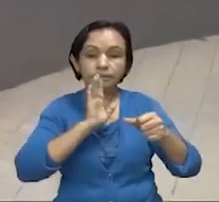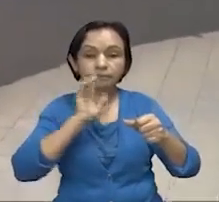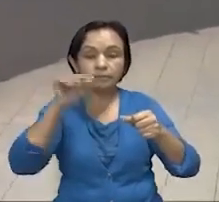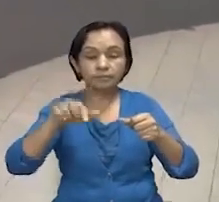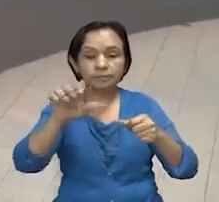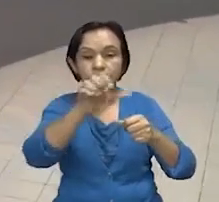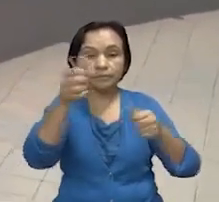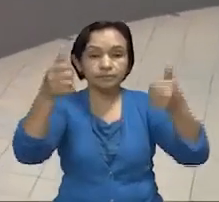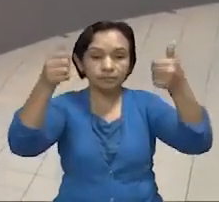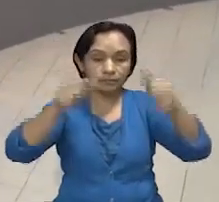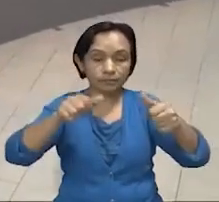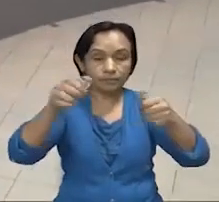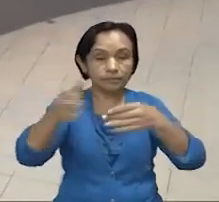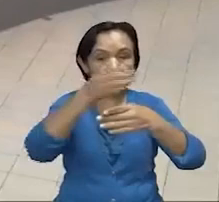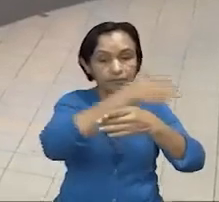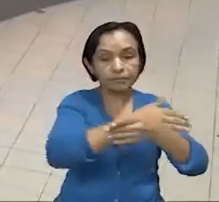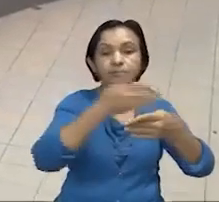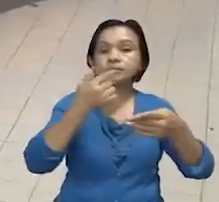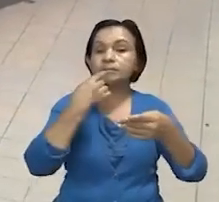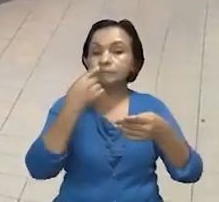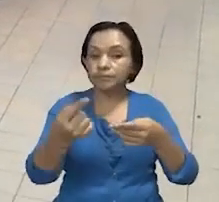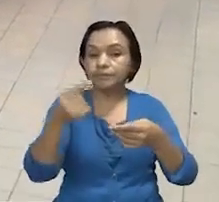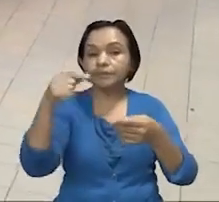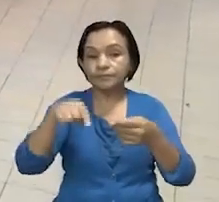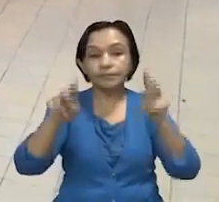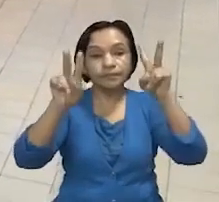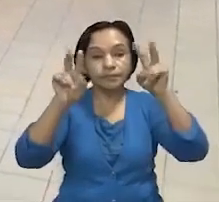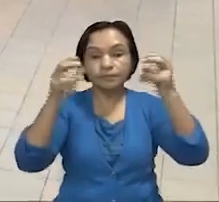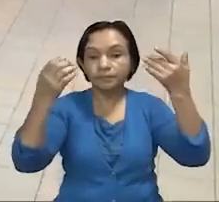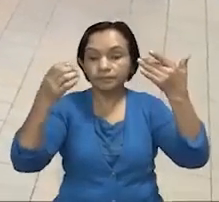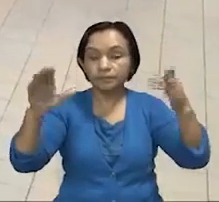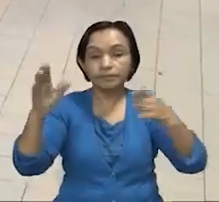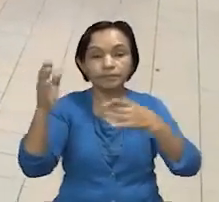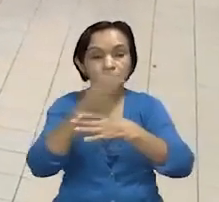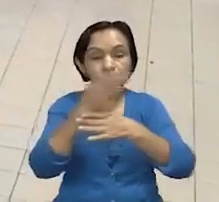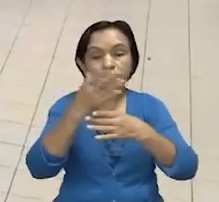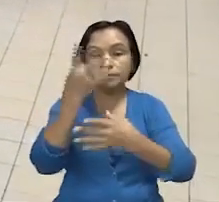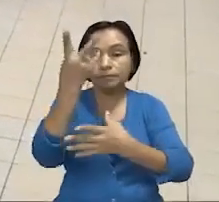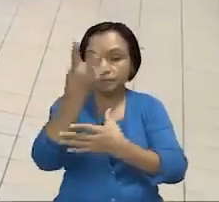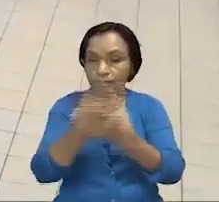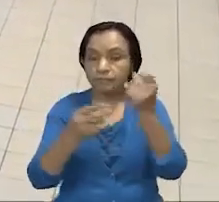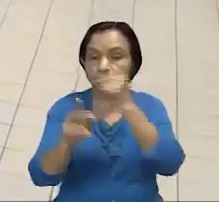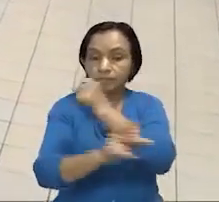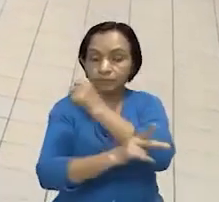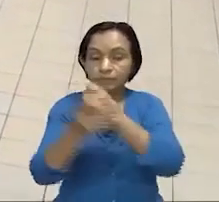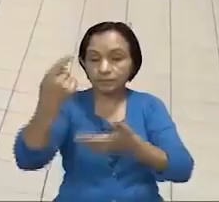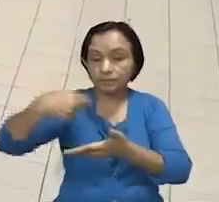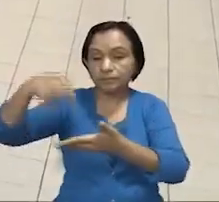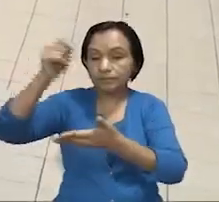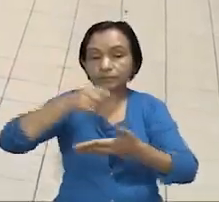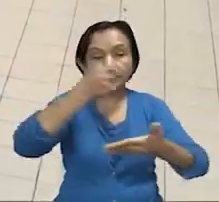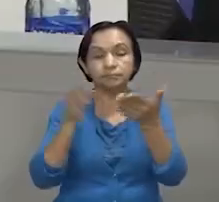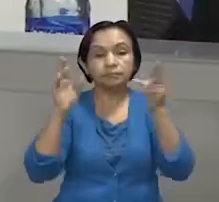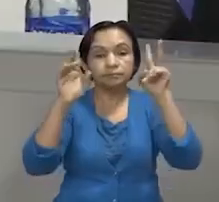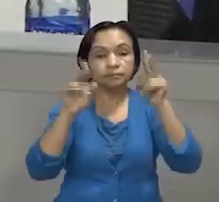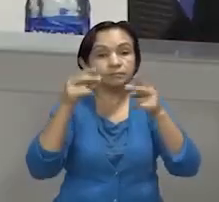crean, fusionan, separan, delimitan, suprimen o modifican el nombre y, en general, organizan administrativamente